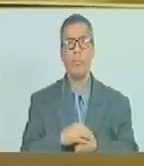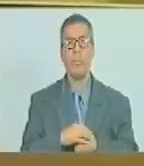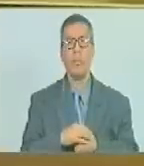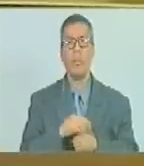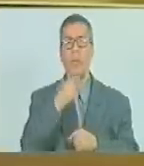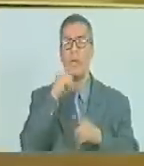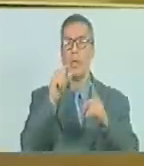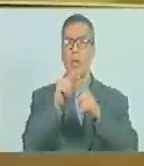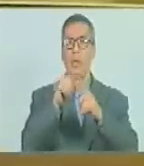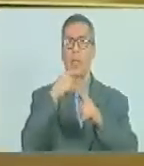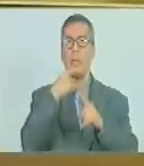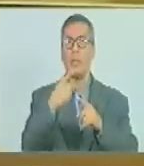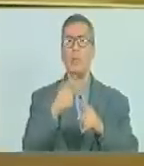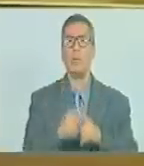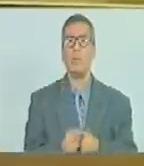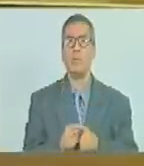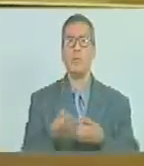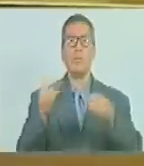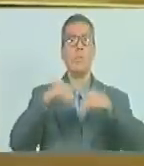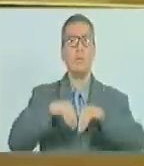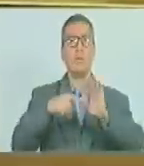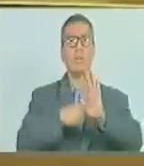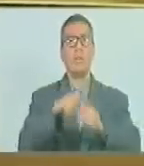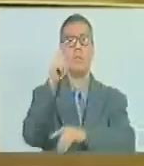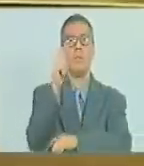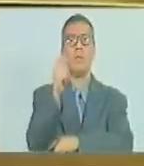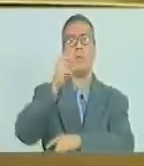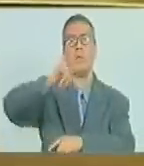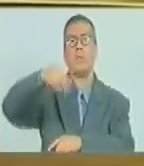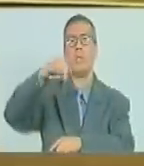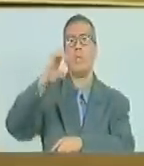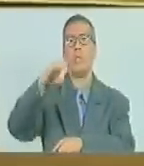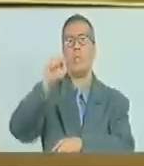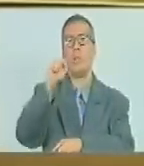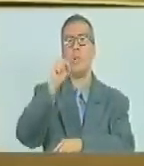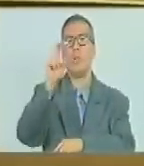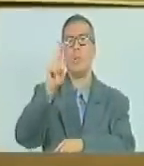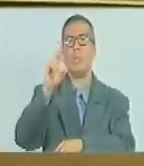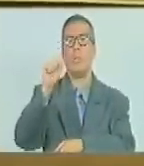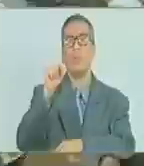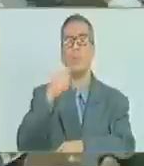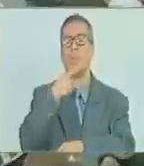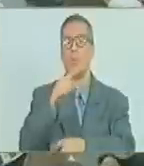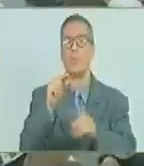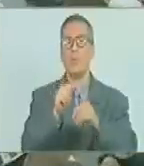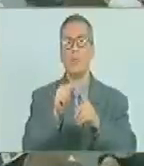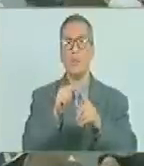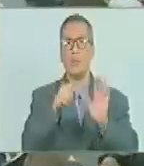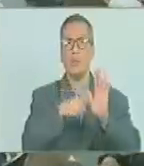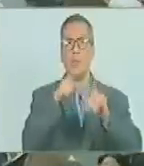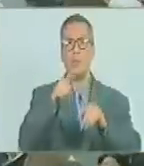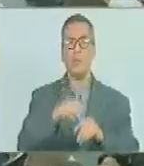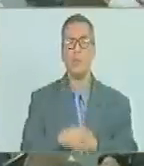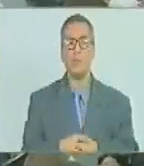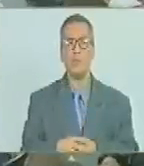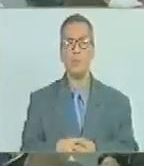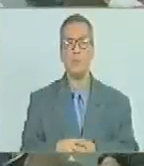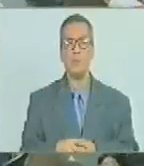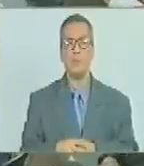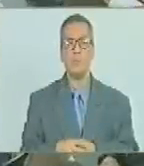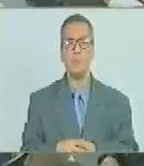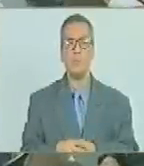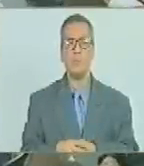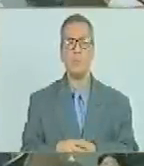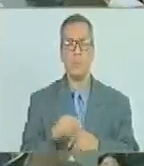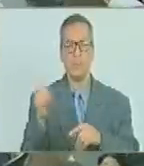Voy a dejar en el derecho de palabra para que presente el acuerdo al diputado Jesús Faría. Solicita a la tribuna de oradores, supongo, y